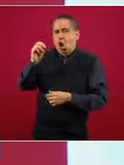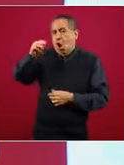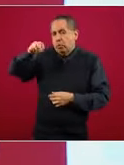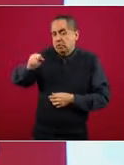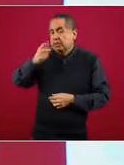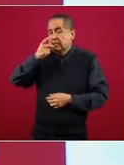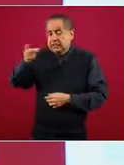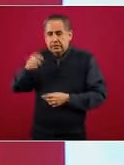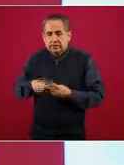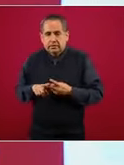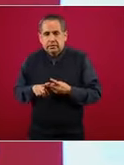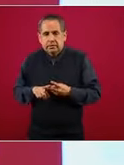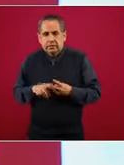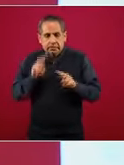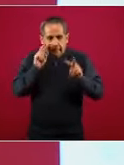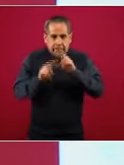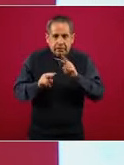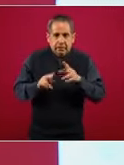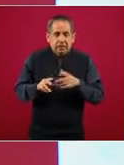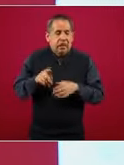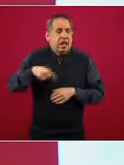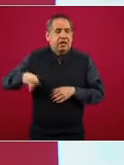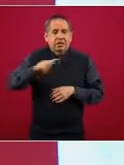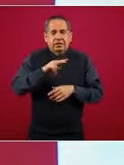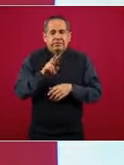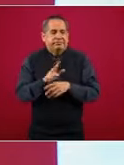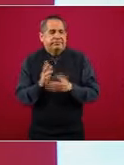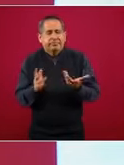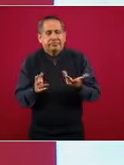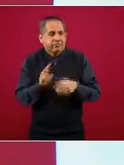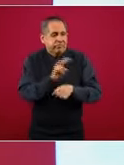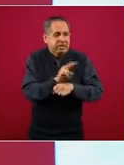es una vigilancia epidemiológica débil.